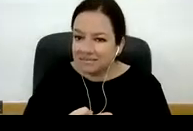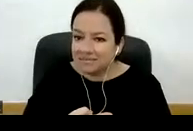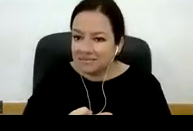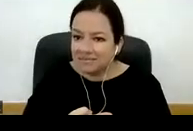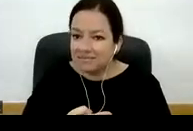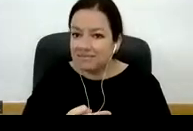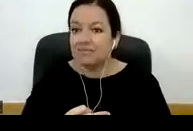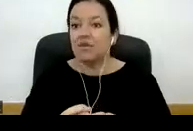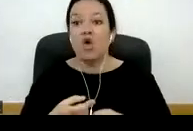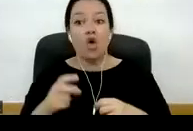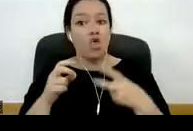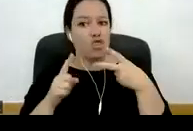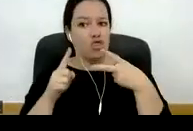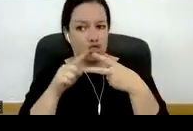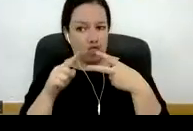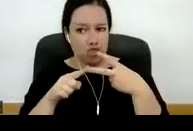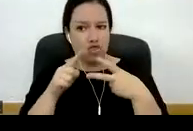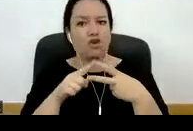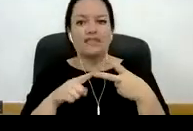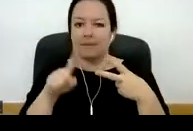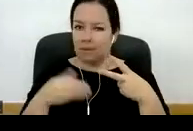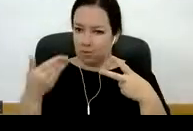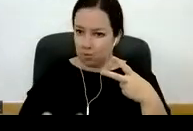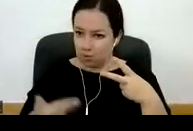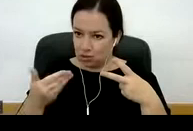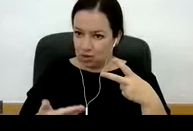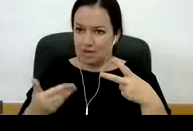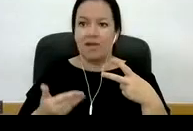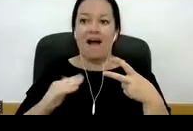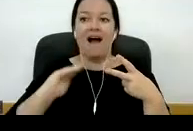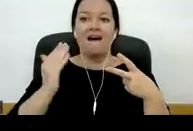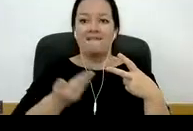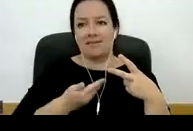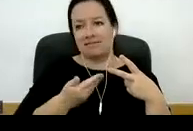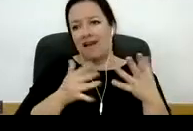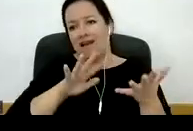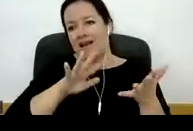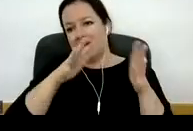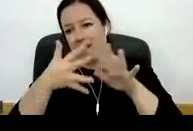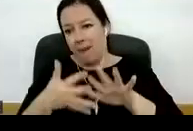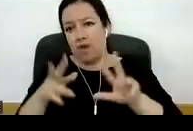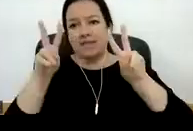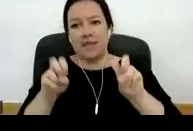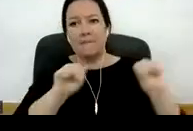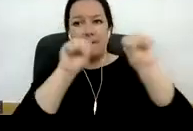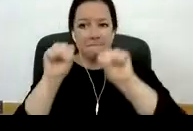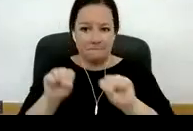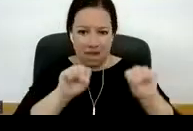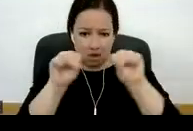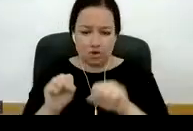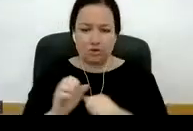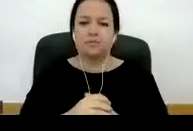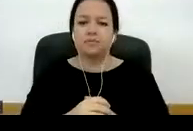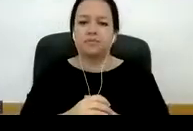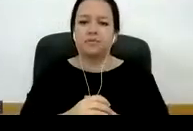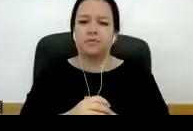hay dos aspectos que también se ven afectados por el cambio por los cambios en la inmunidad, por la inmunosenescencia que se llama,